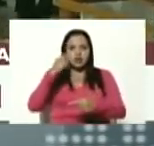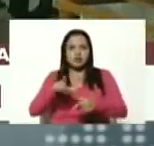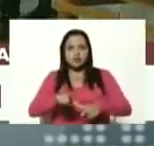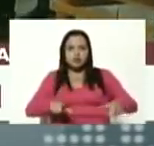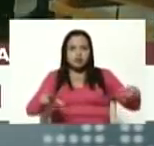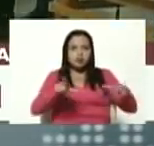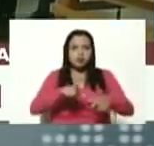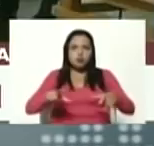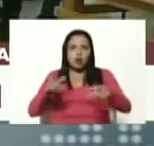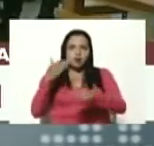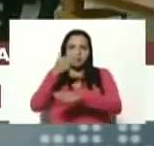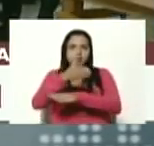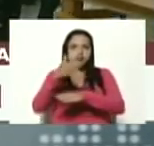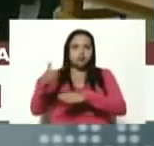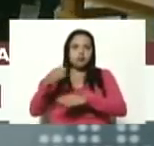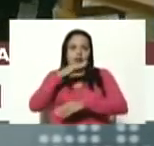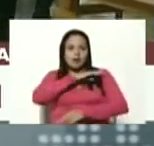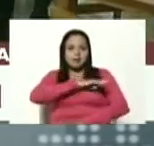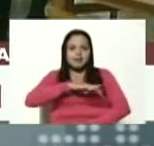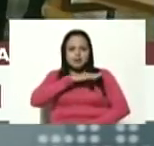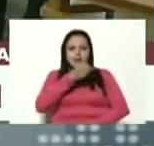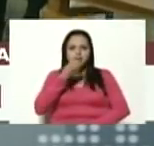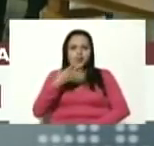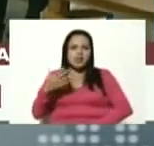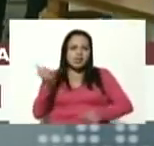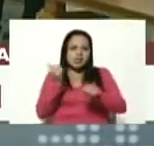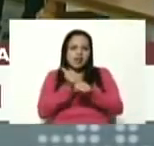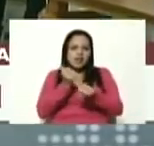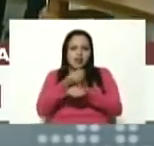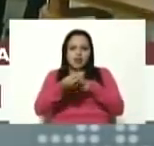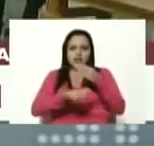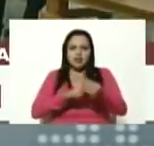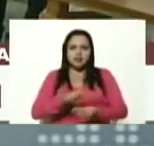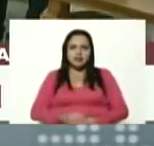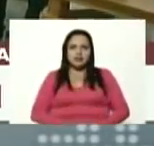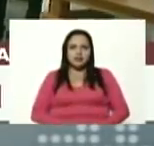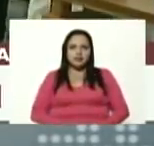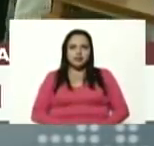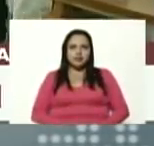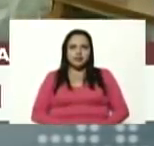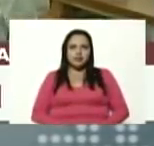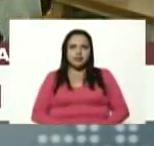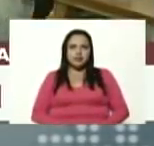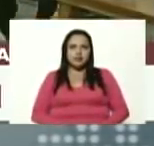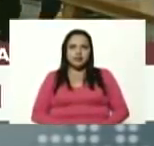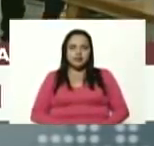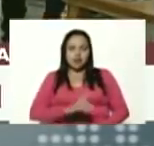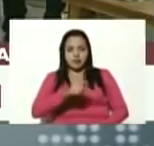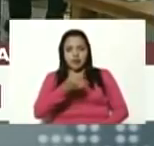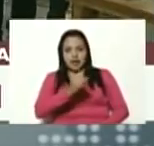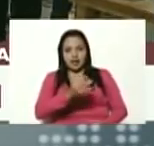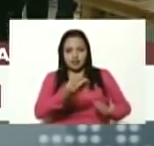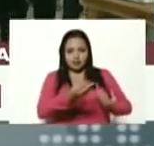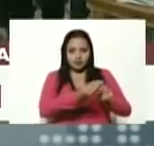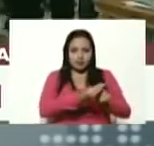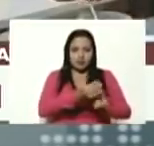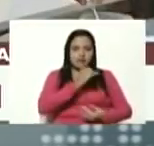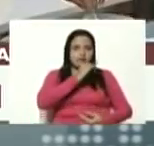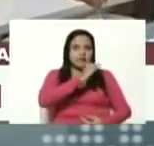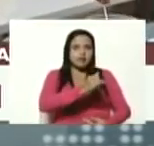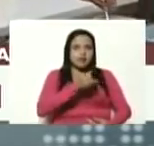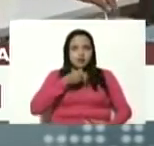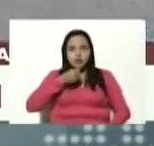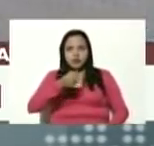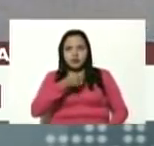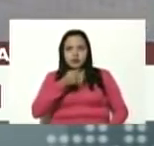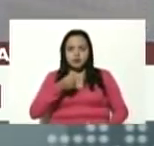espacios, una misión muy preciosa también. El compañero también tiene más información, le voy a ceder el micrófono para que